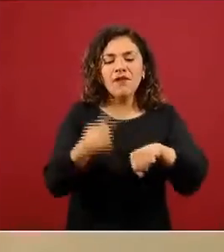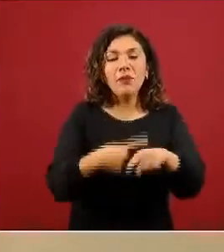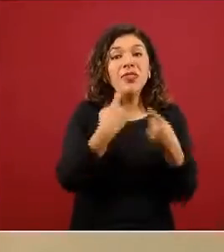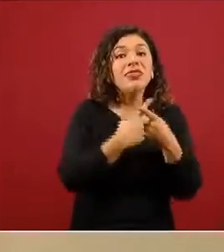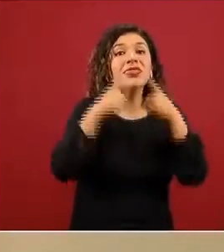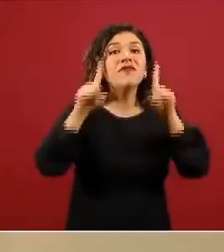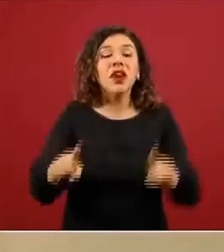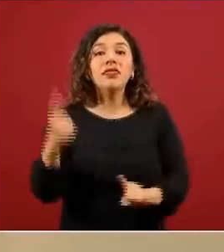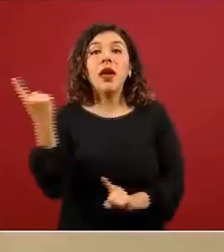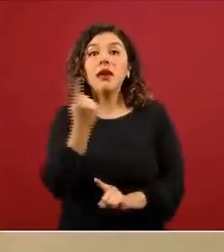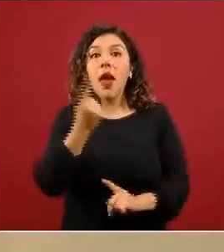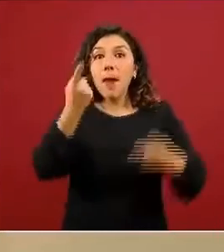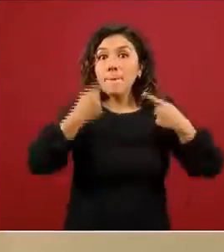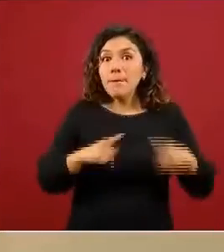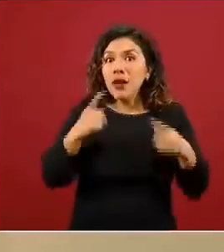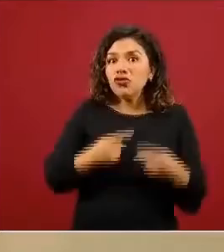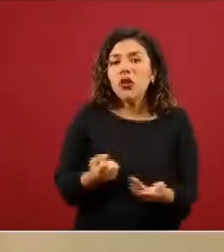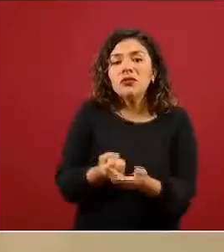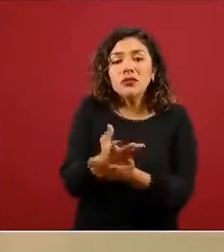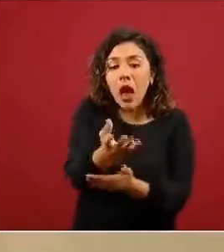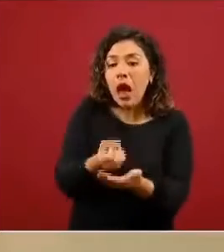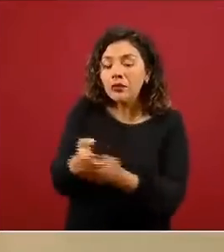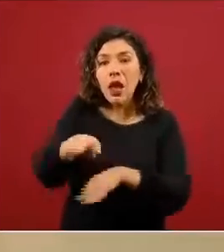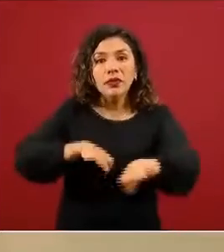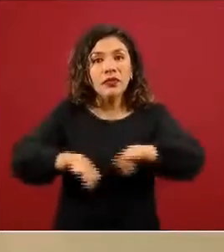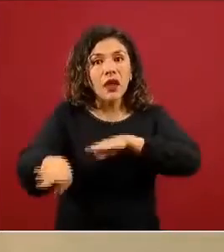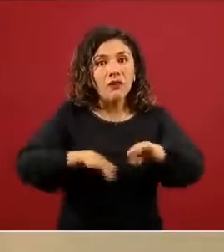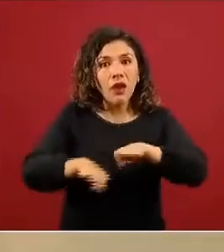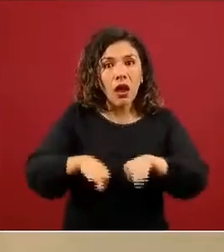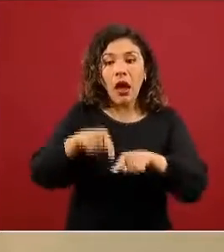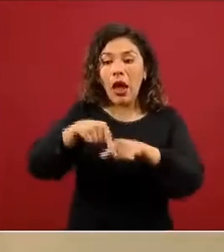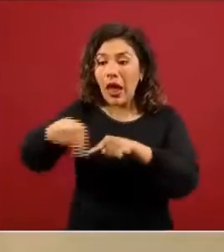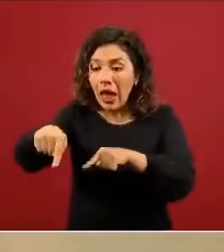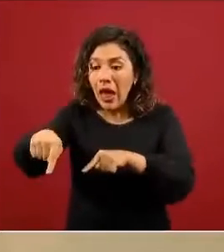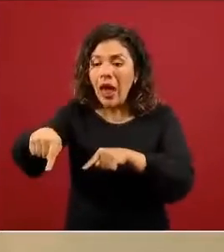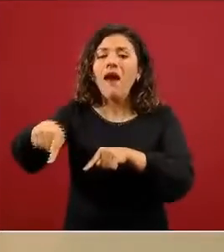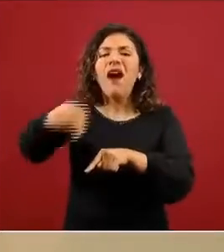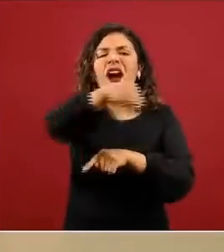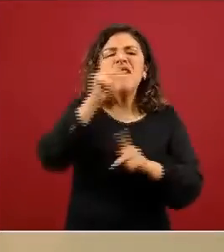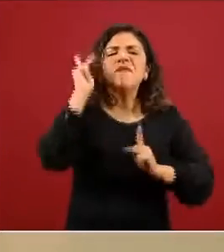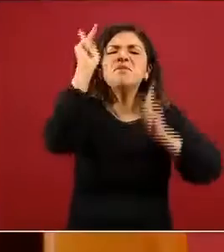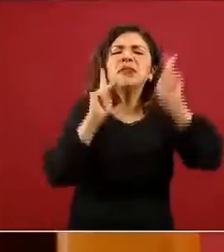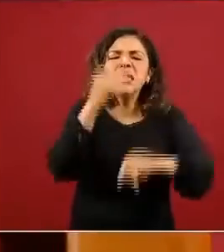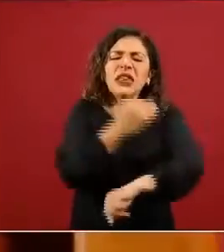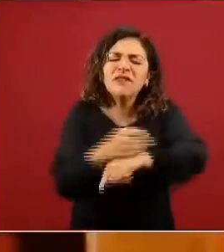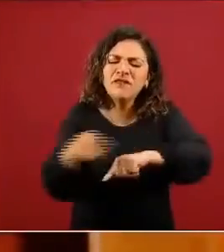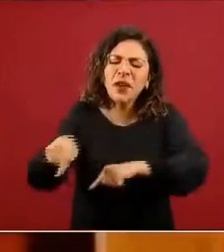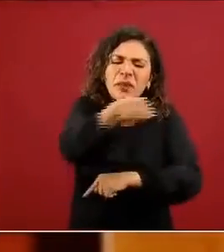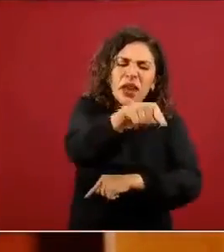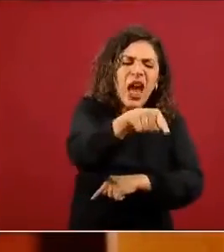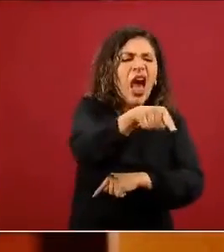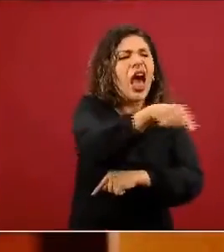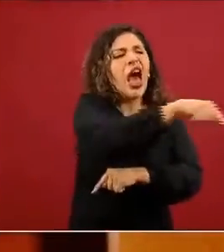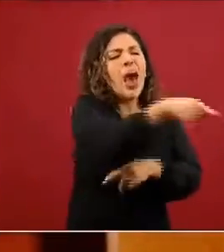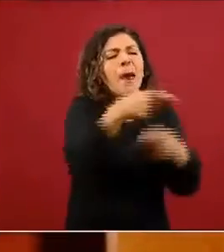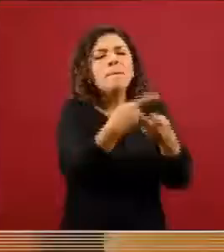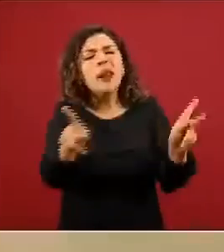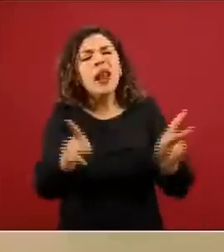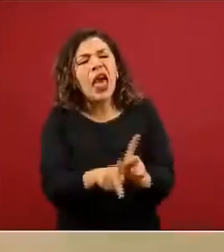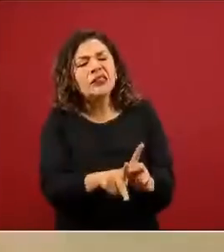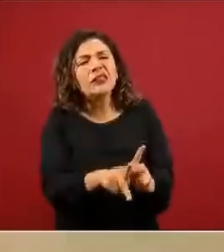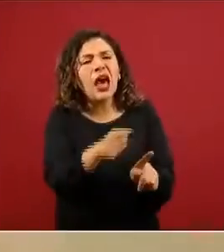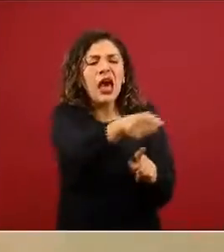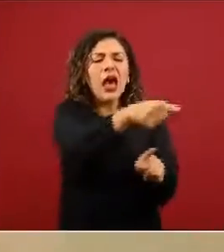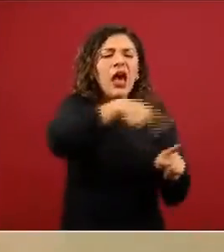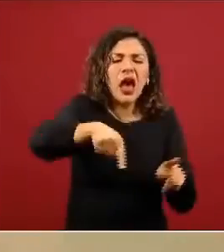a que las personas salgan al trabajo y después vayan a visitar a un familiar y después vayan a una plaza pública y